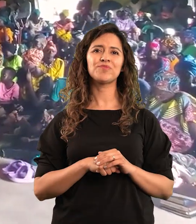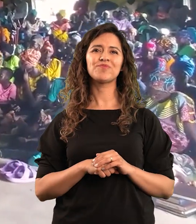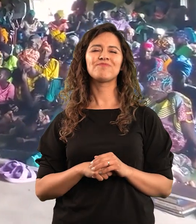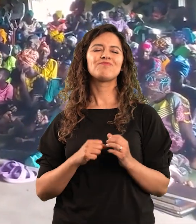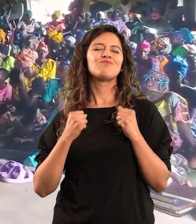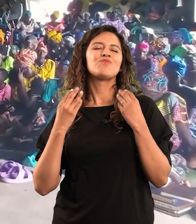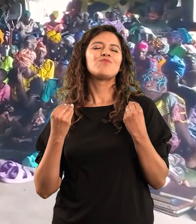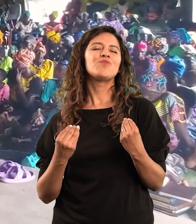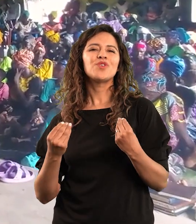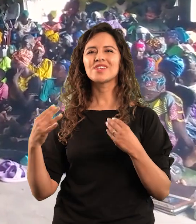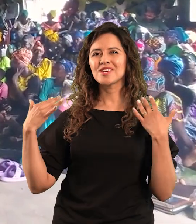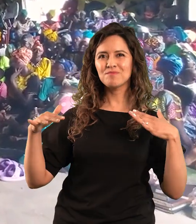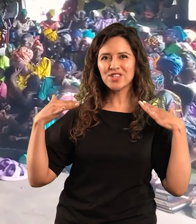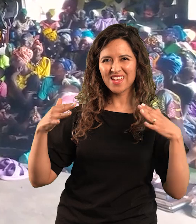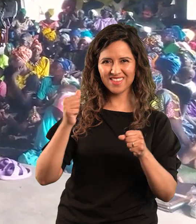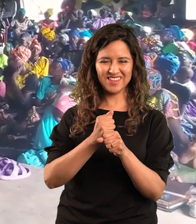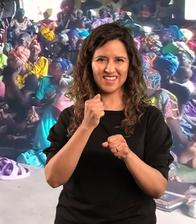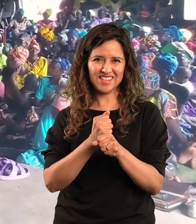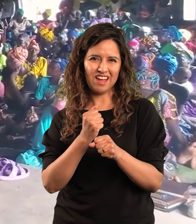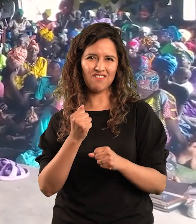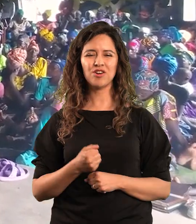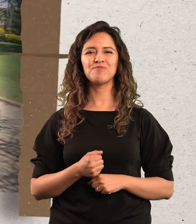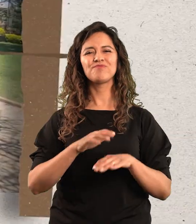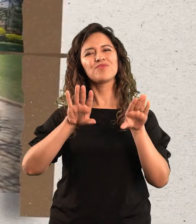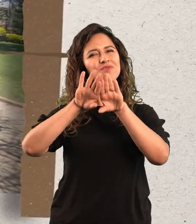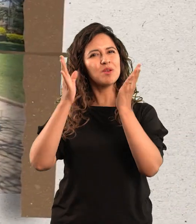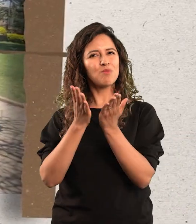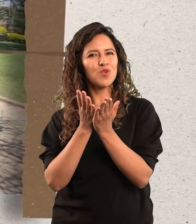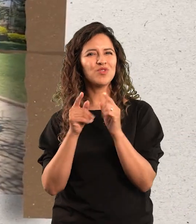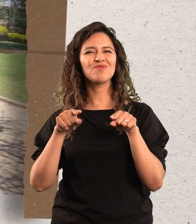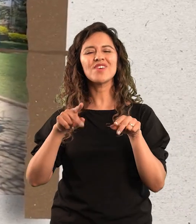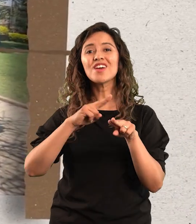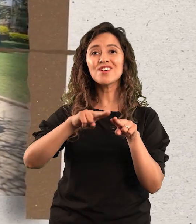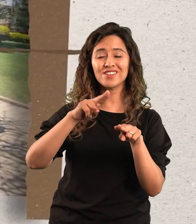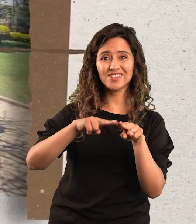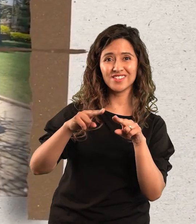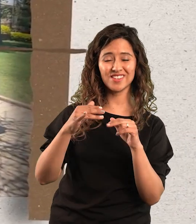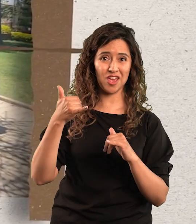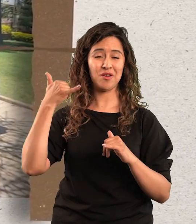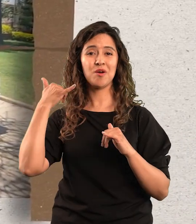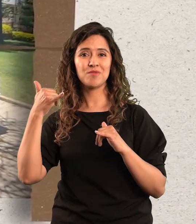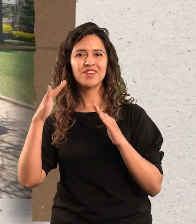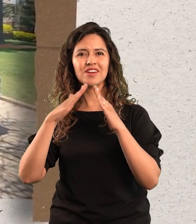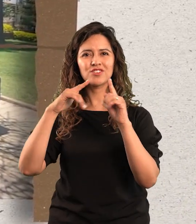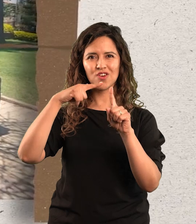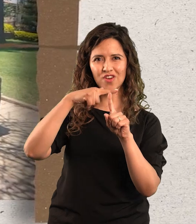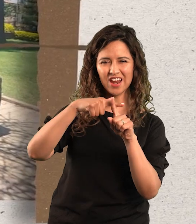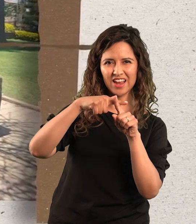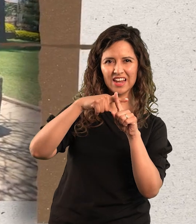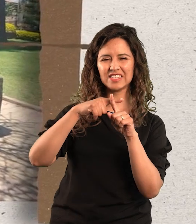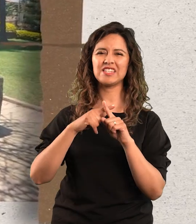gran impacto en el trabajo misionero alrededor del mundo. Ellos hicieron el contacto con la Iglesia y la Unión